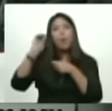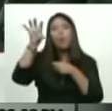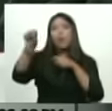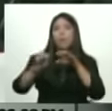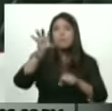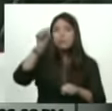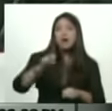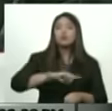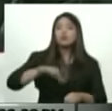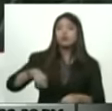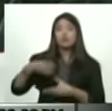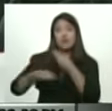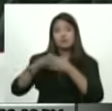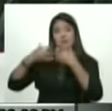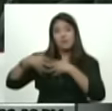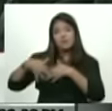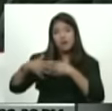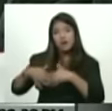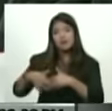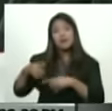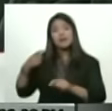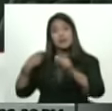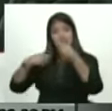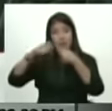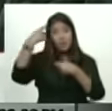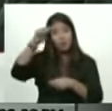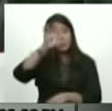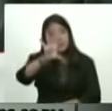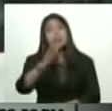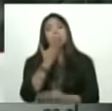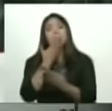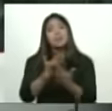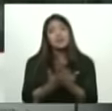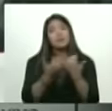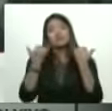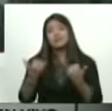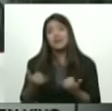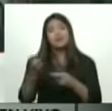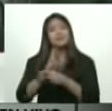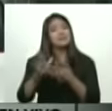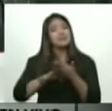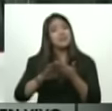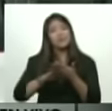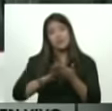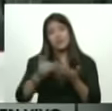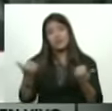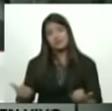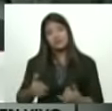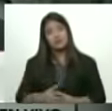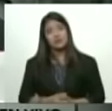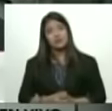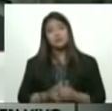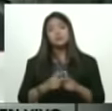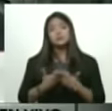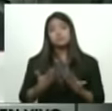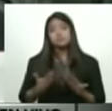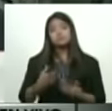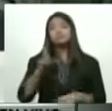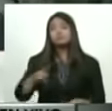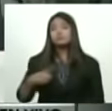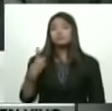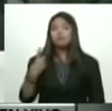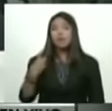nosotros fabricantes, en este caso exportadores, que clamábamos que se resolvieran, ¿no? Entonces, también